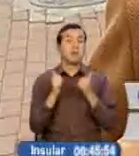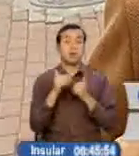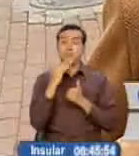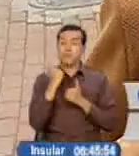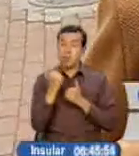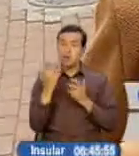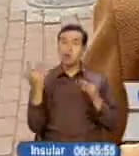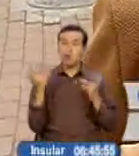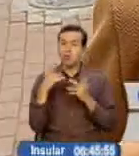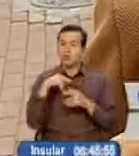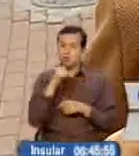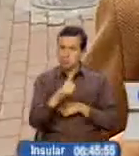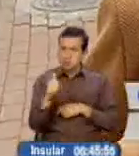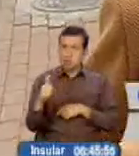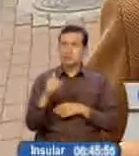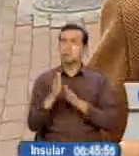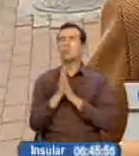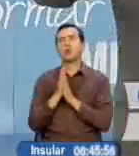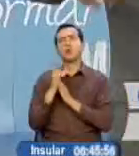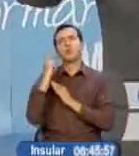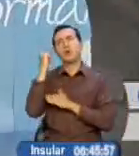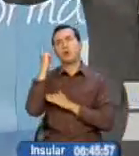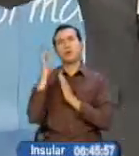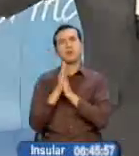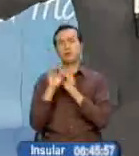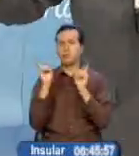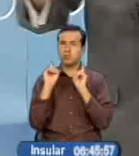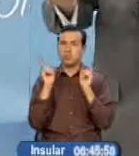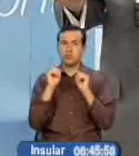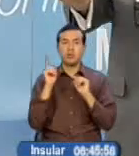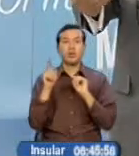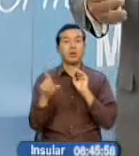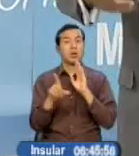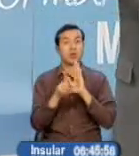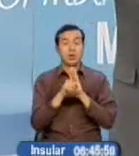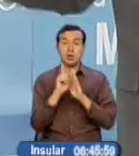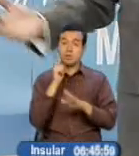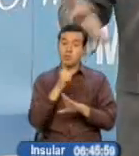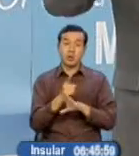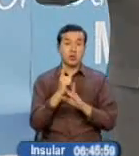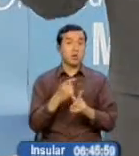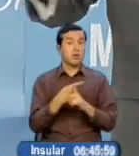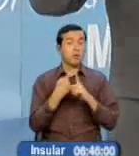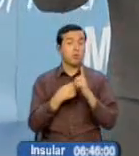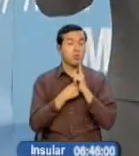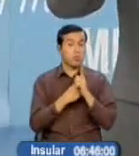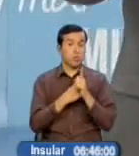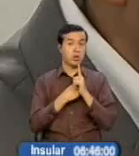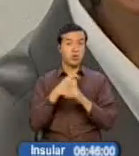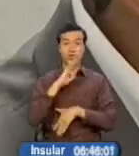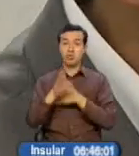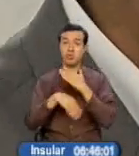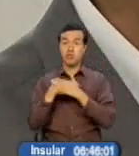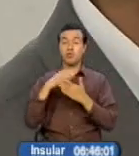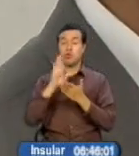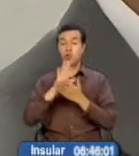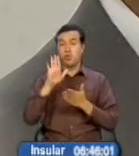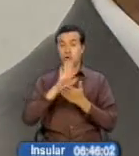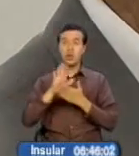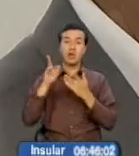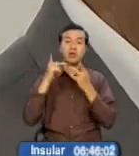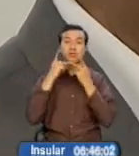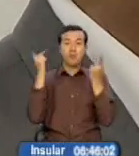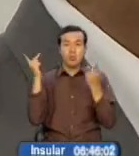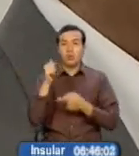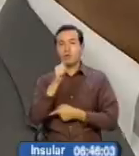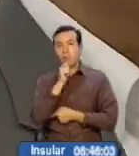ellos mismos puedan hacer, no pidan ayuda. La normativa es de aplicación inmediata en todas las instituciones fiscales, fiscomisionales,